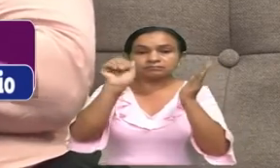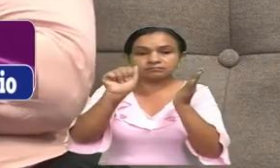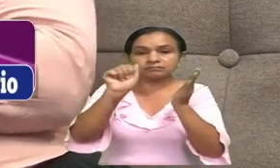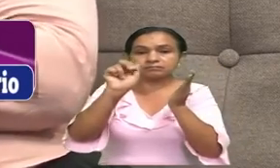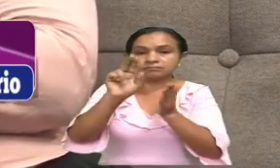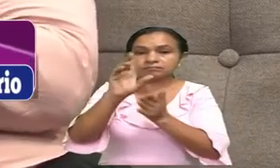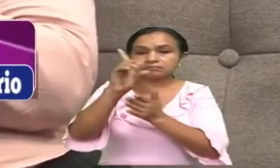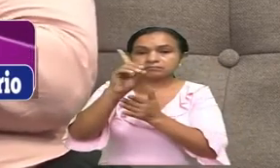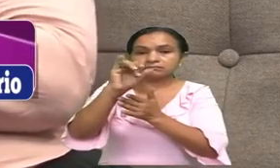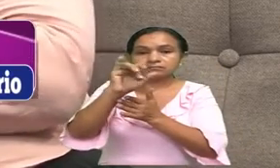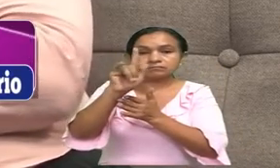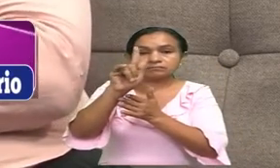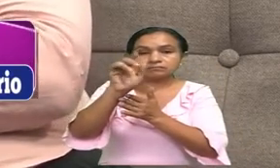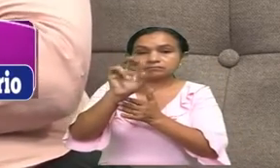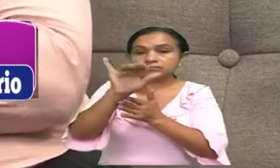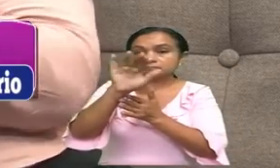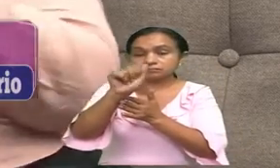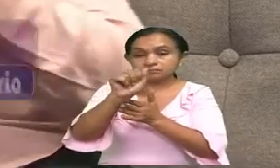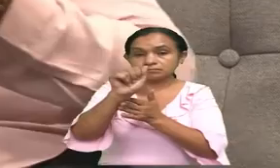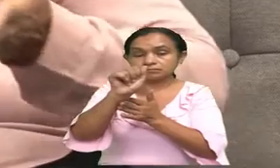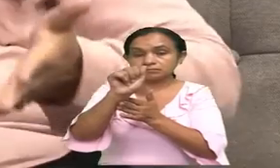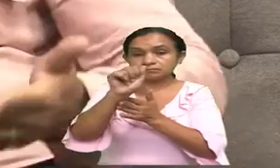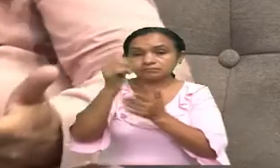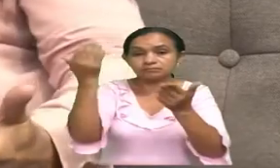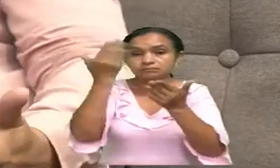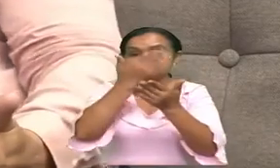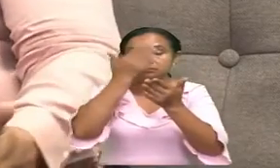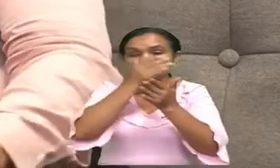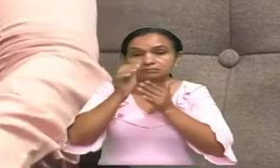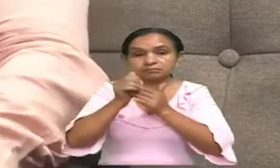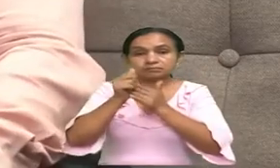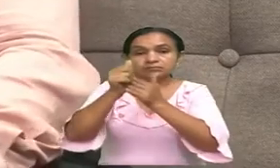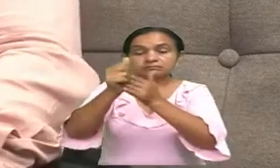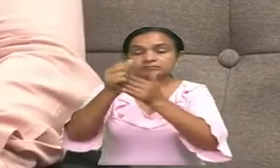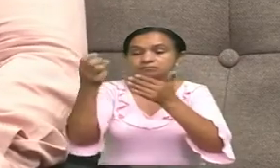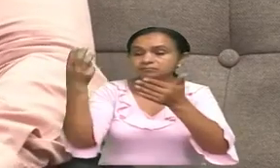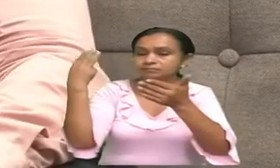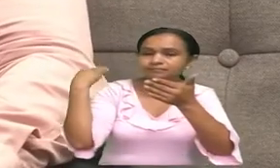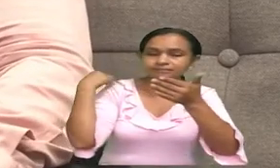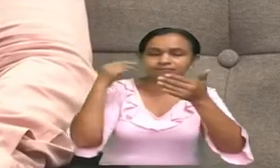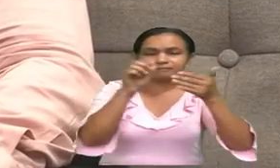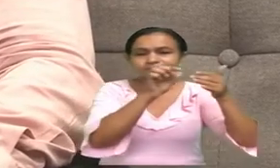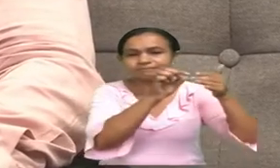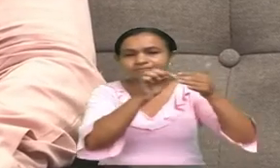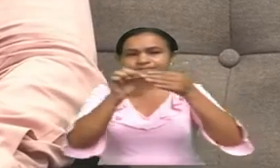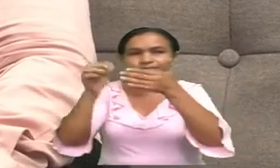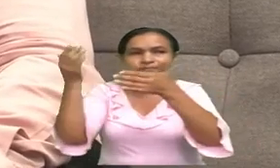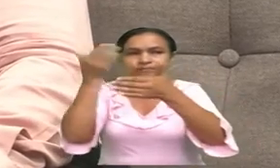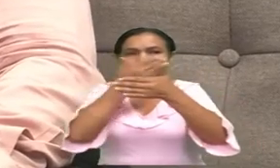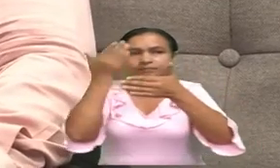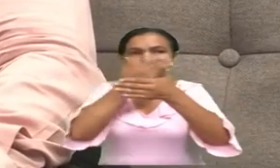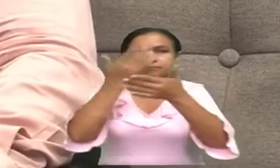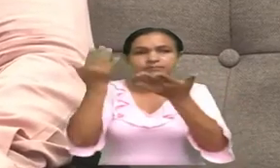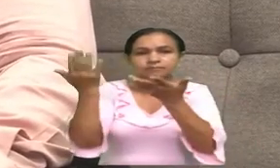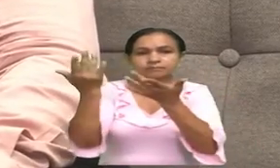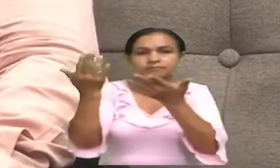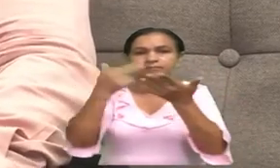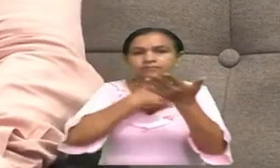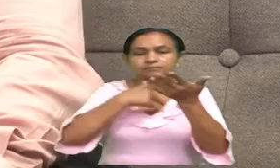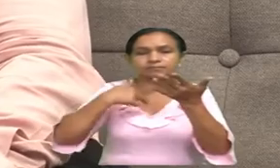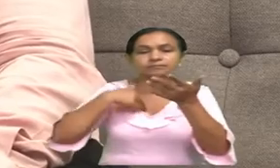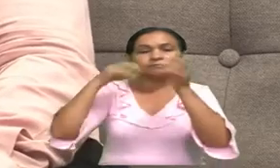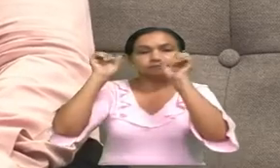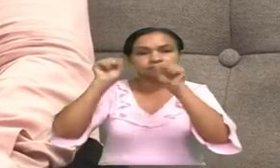auditoría y puede irse formando en la misma línea una maestría en finanzas y